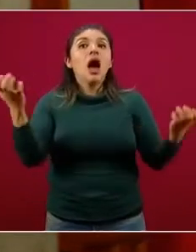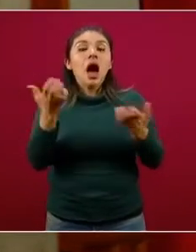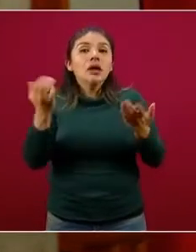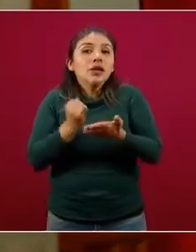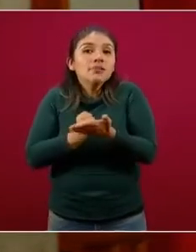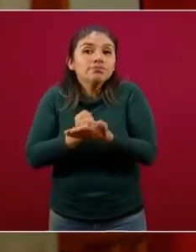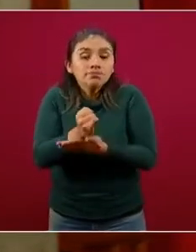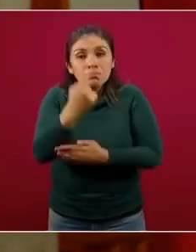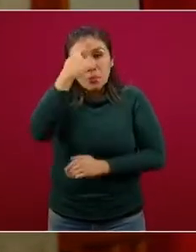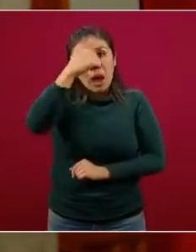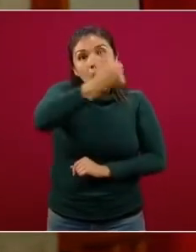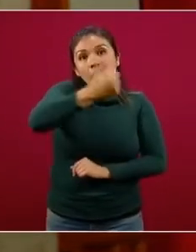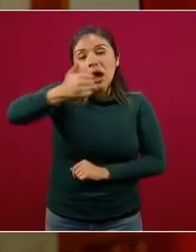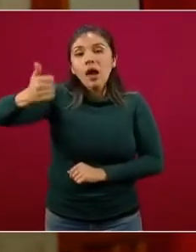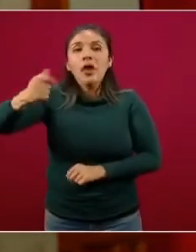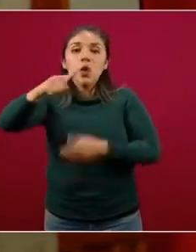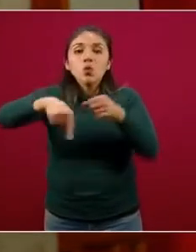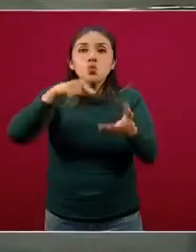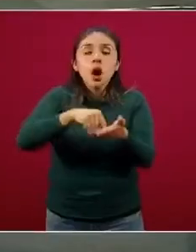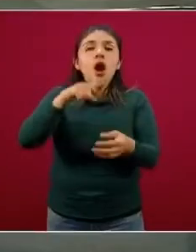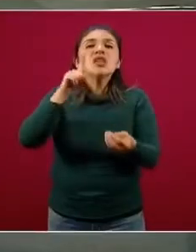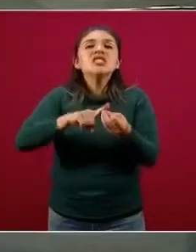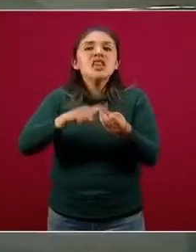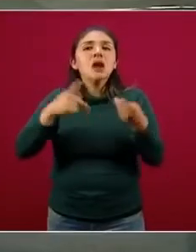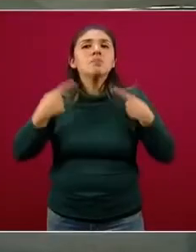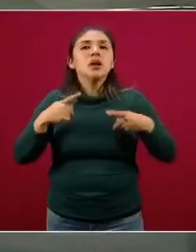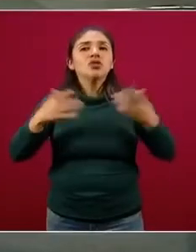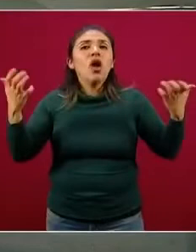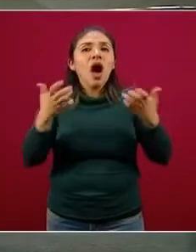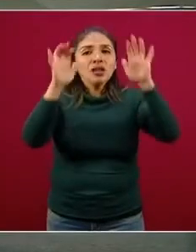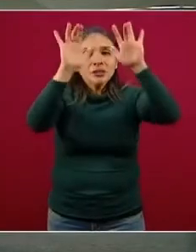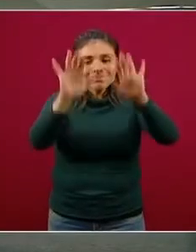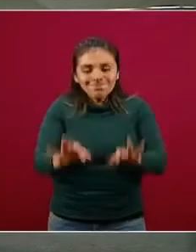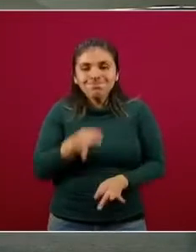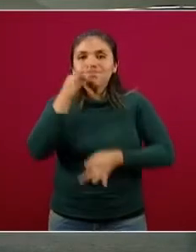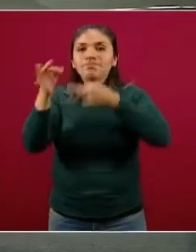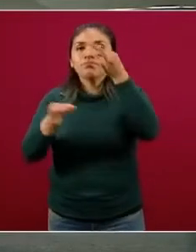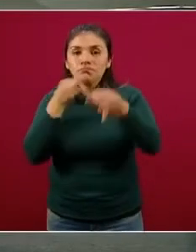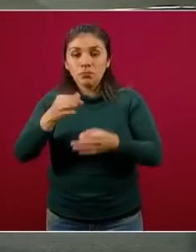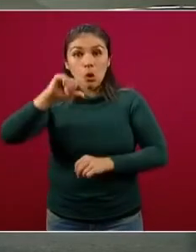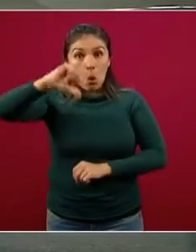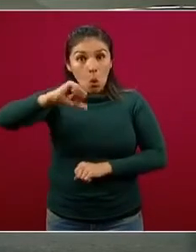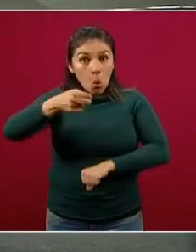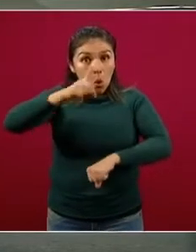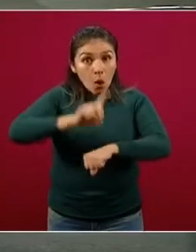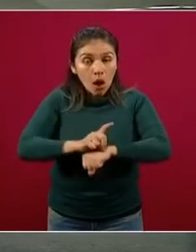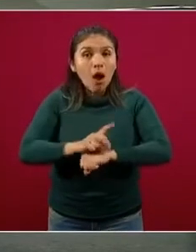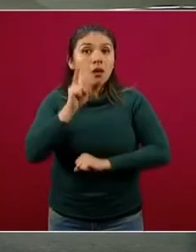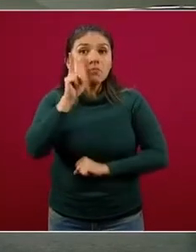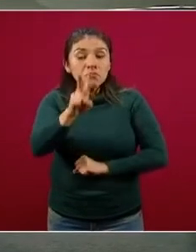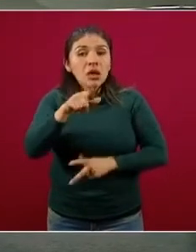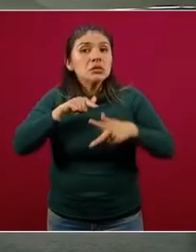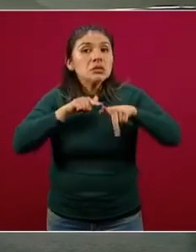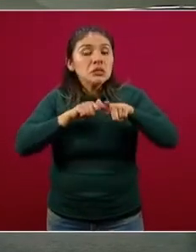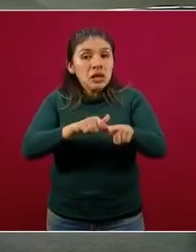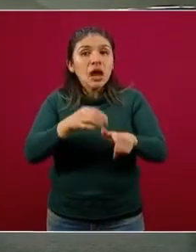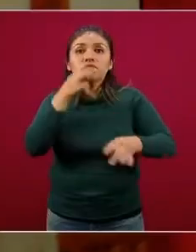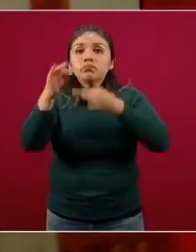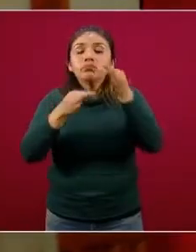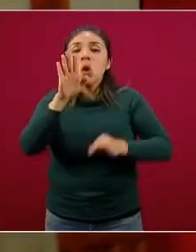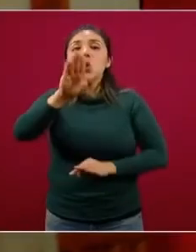definieron para cada una de sus unidades quiénes son estas personas que realizan los reportes. Hoy día seguimos con una tasa de notificación